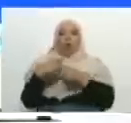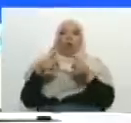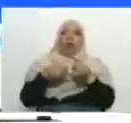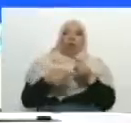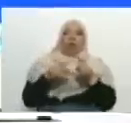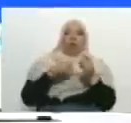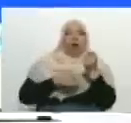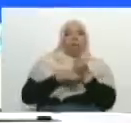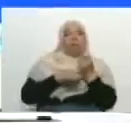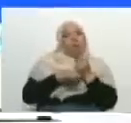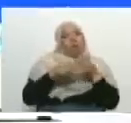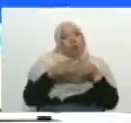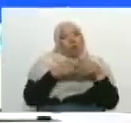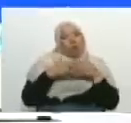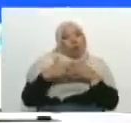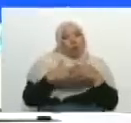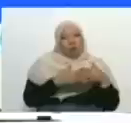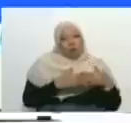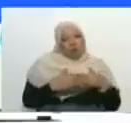tomar.